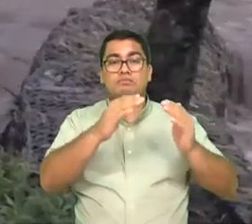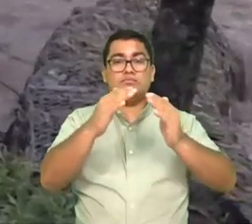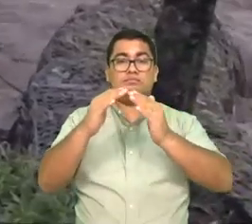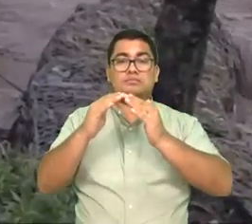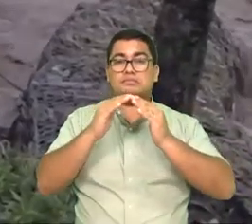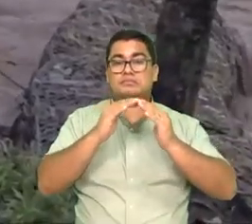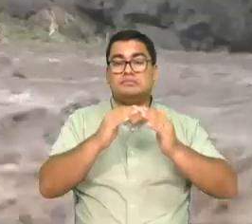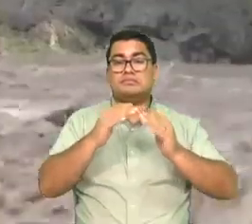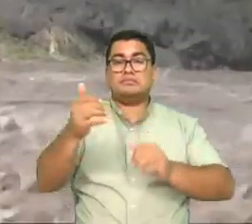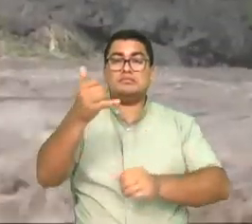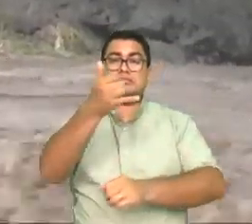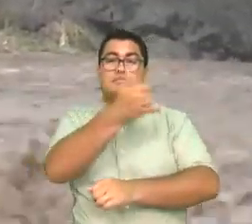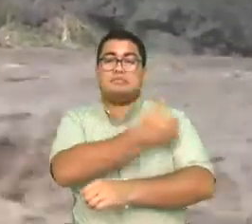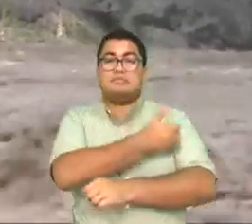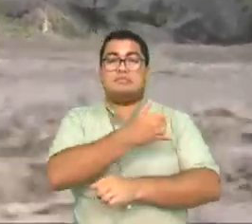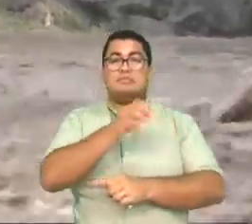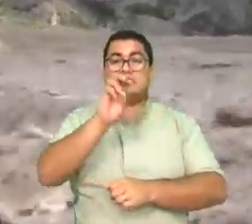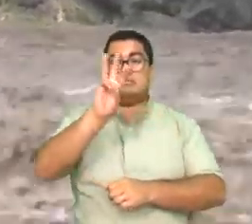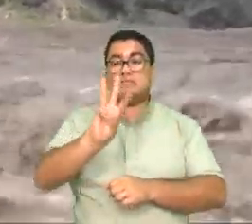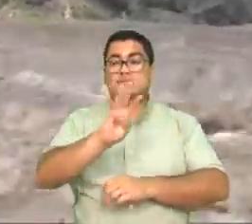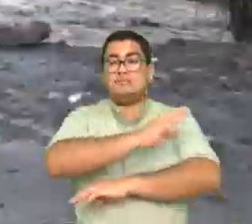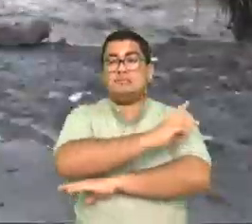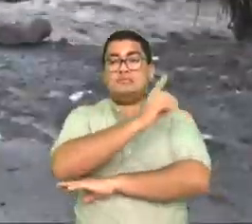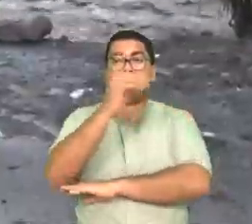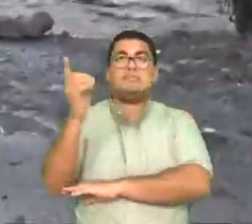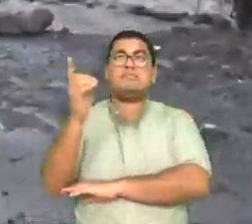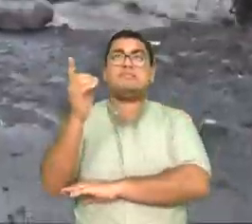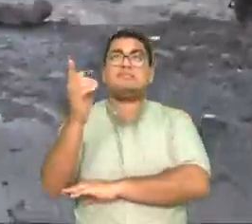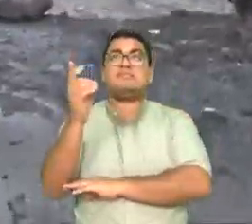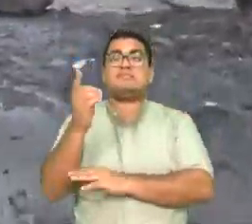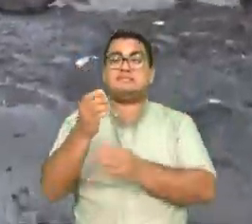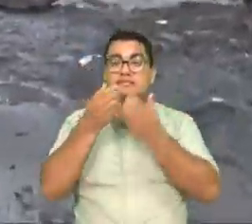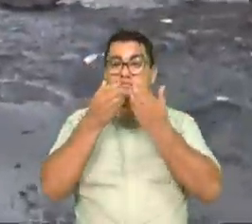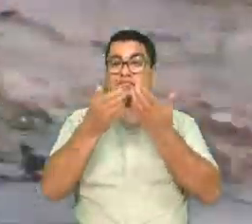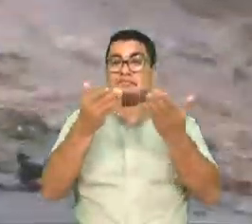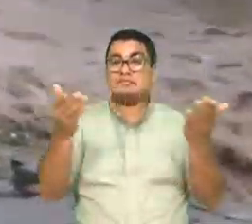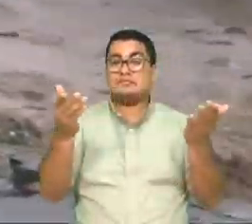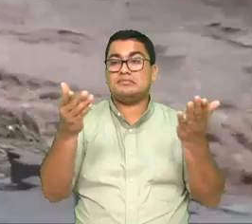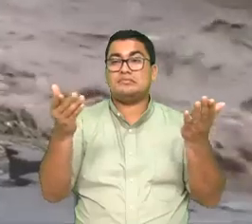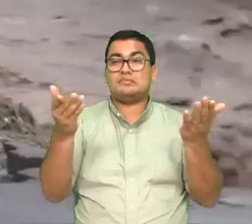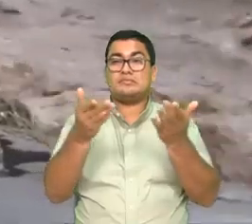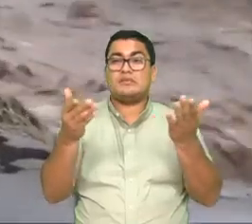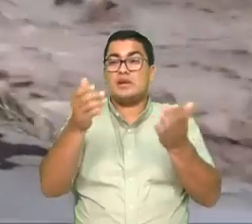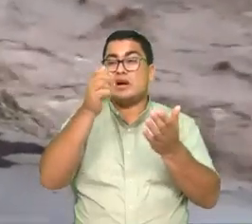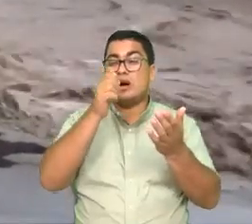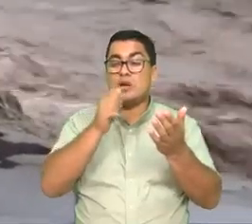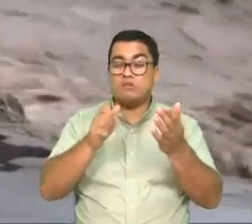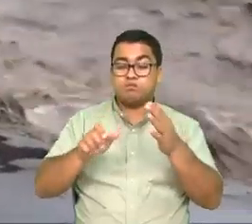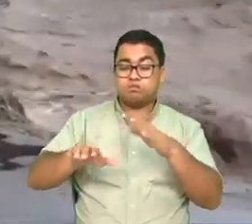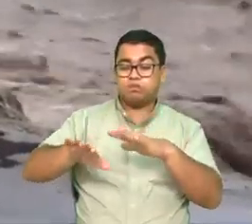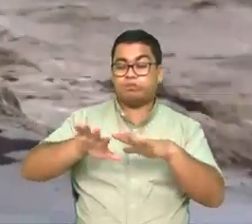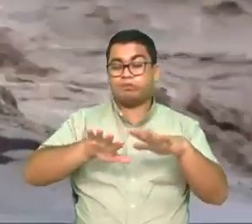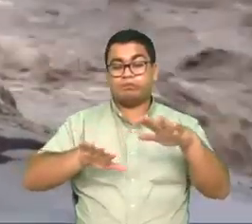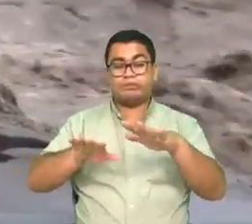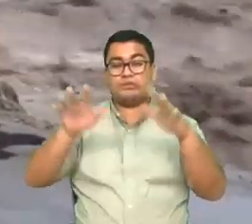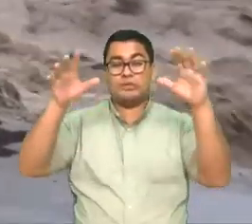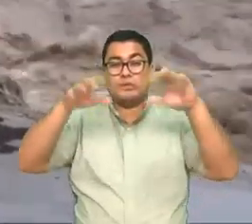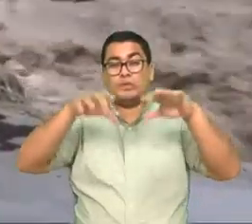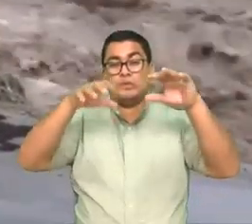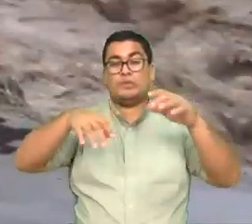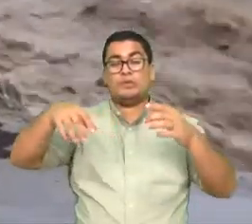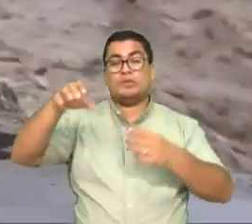al hospital regional durante 3 días. Además, informó que debido a la turbidez del agua provocada por las lluvias del huracán